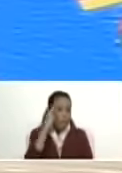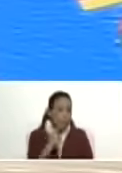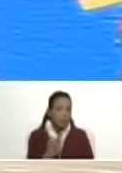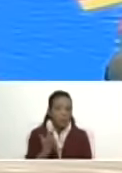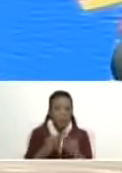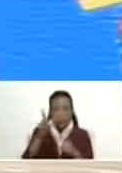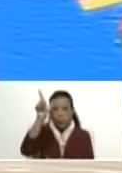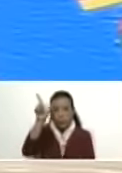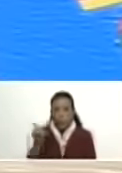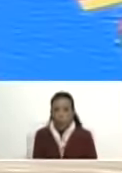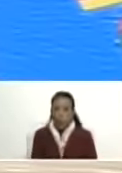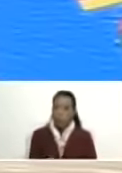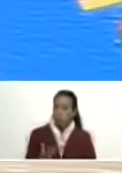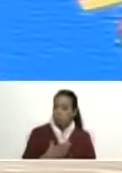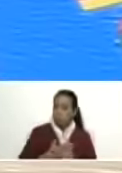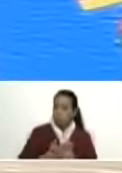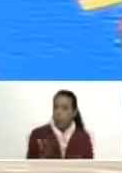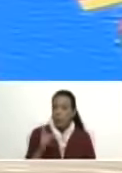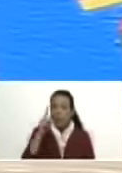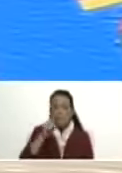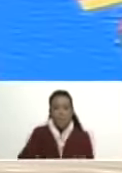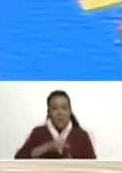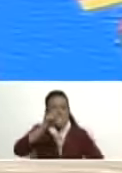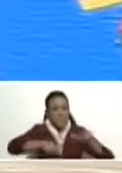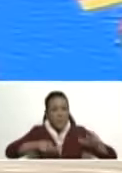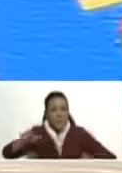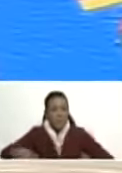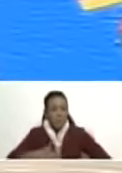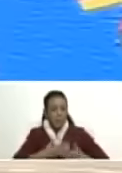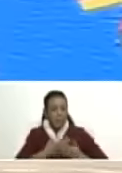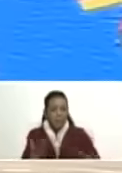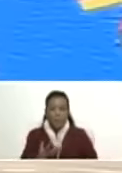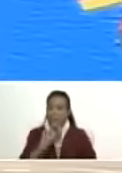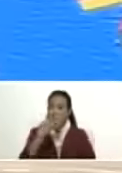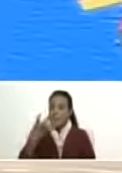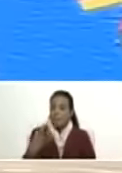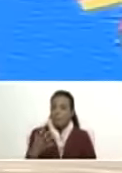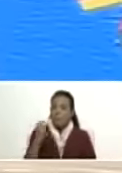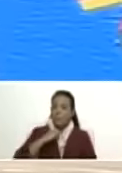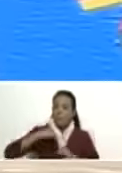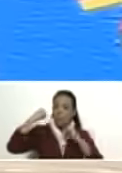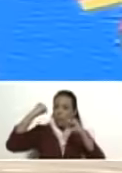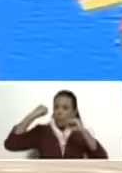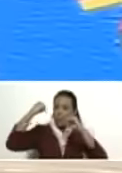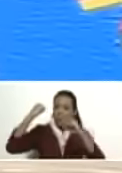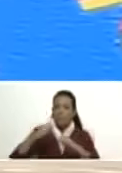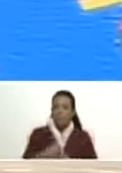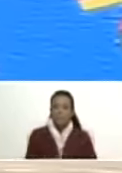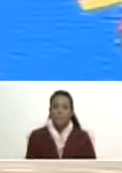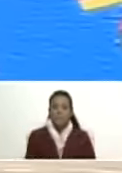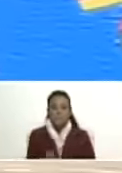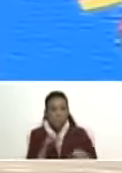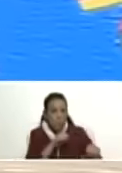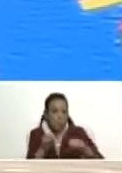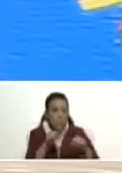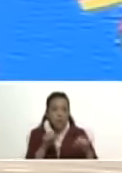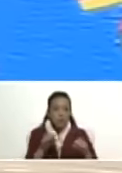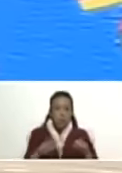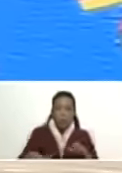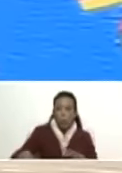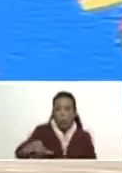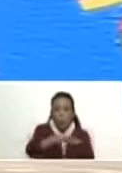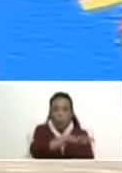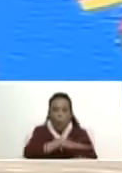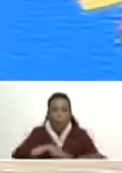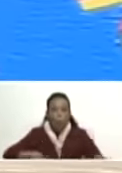una manifestación espontánea de miles de personas, gritando consignas. Movido el ambiente, movido